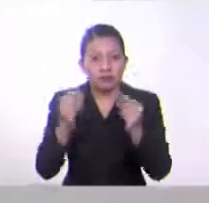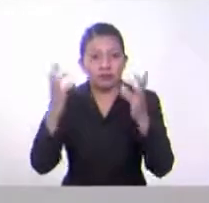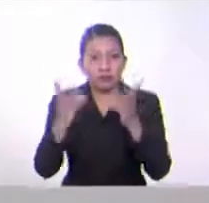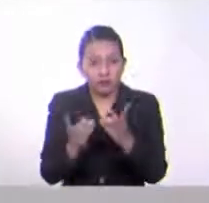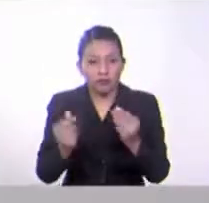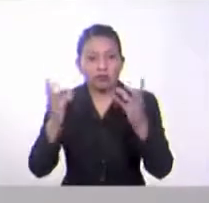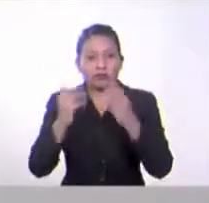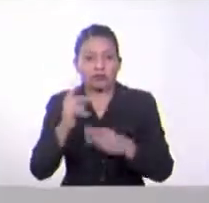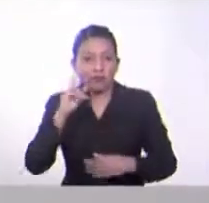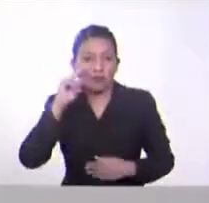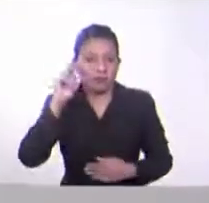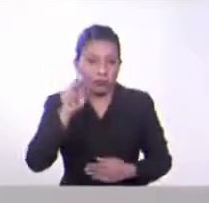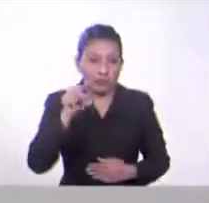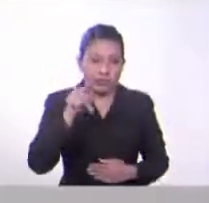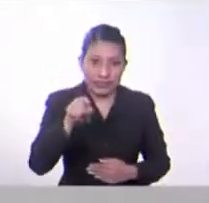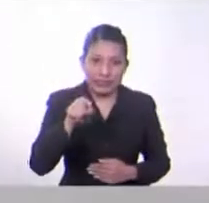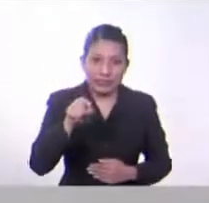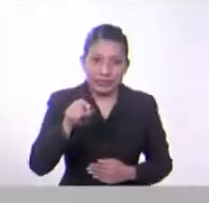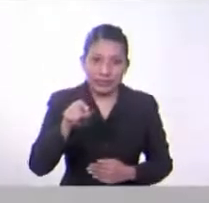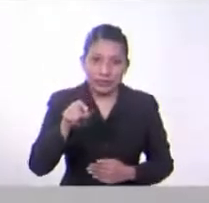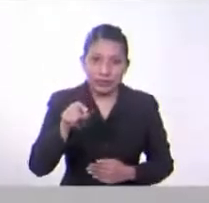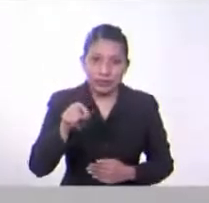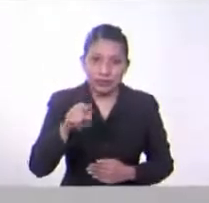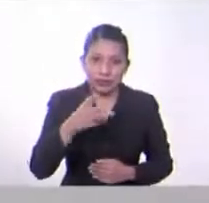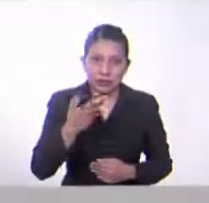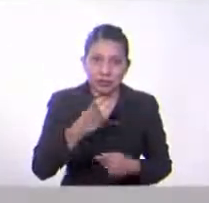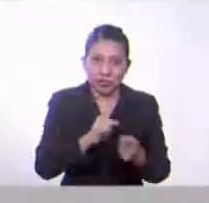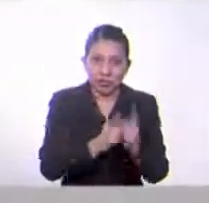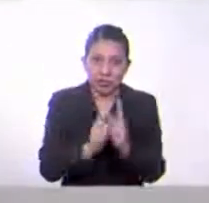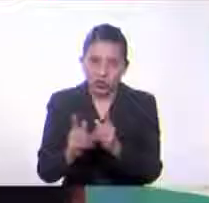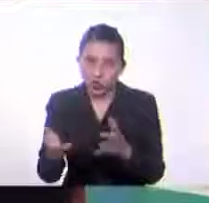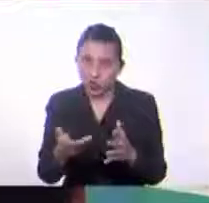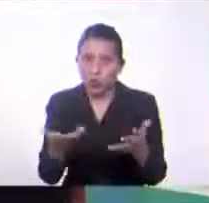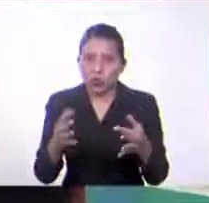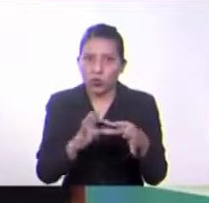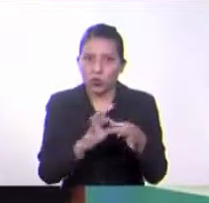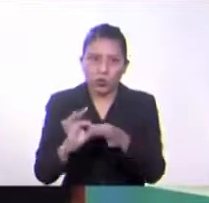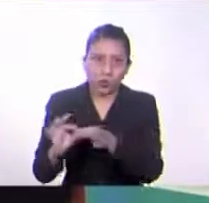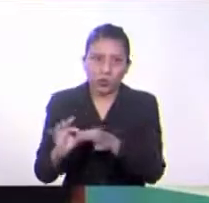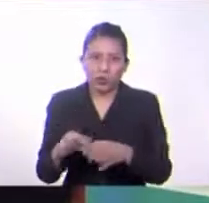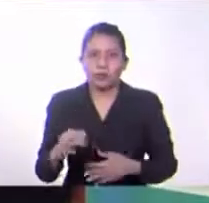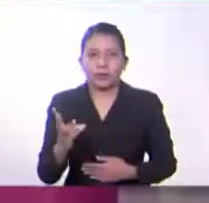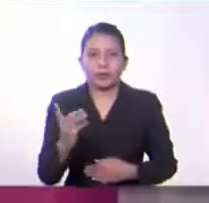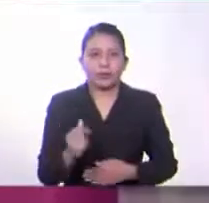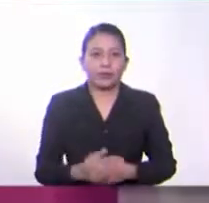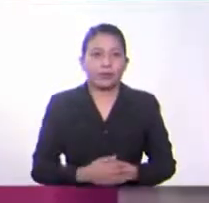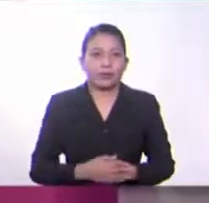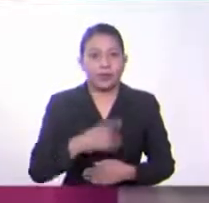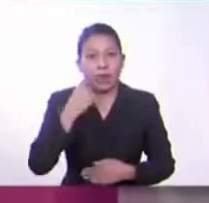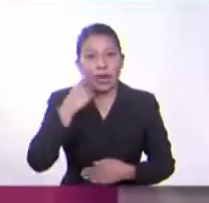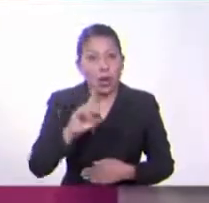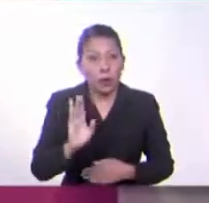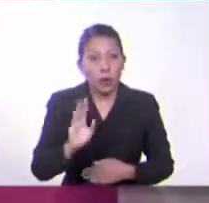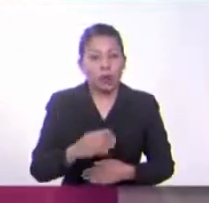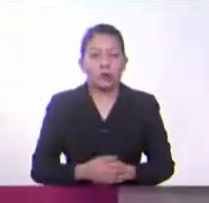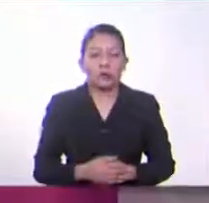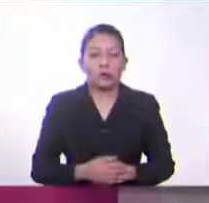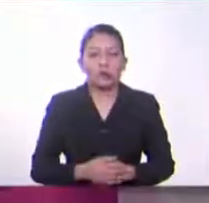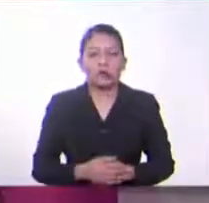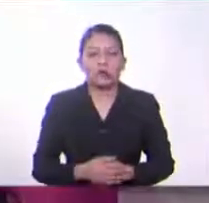observé justamente esas relaciones entre estas dos cantidades. Si una se multiplica